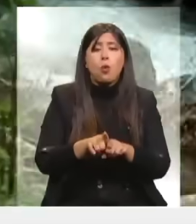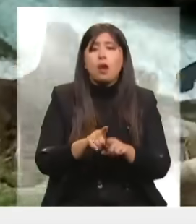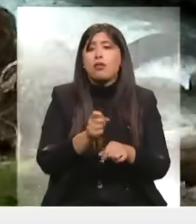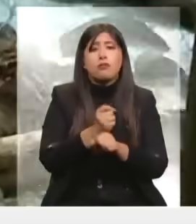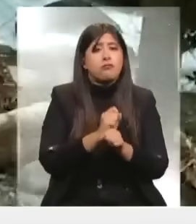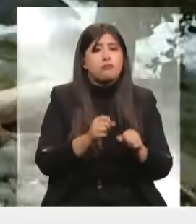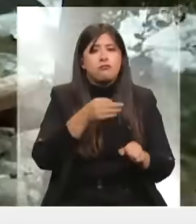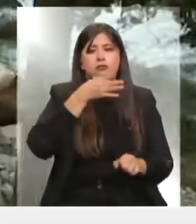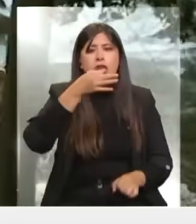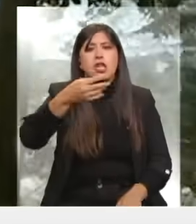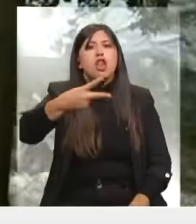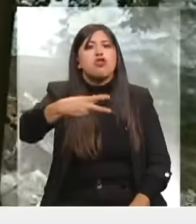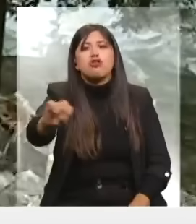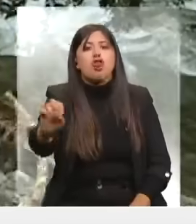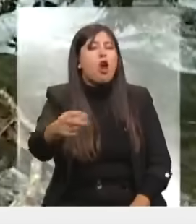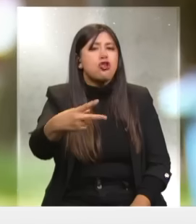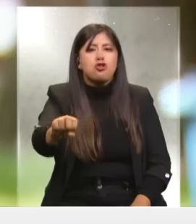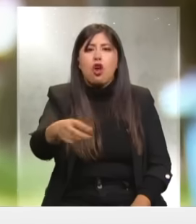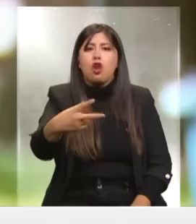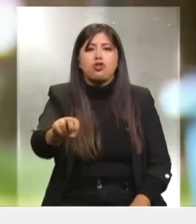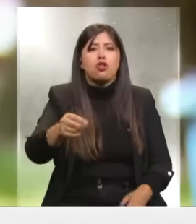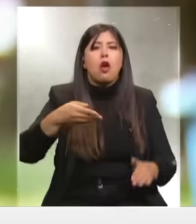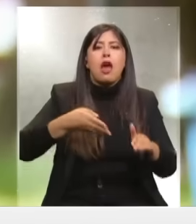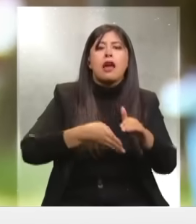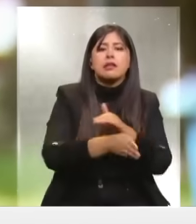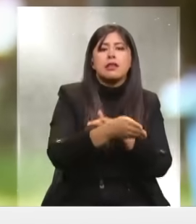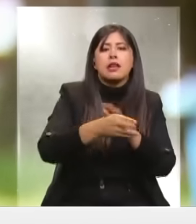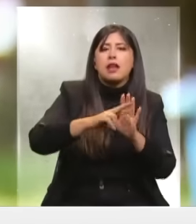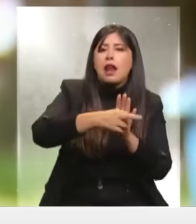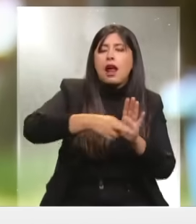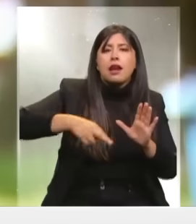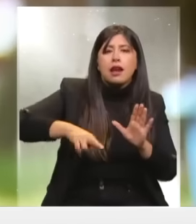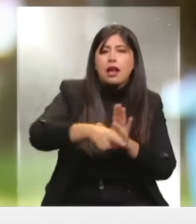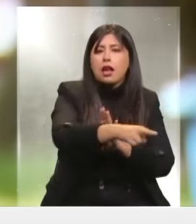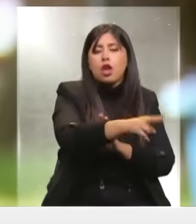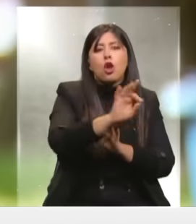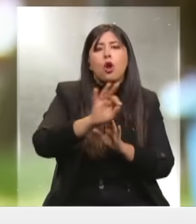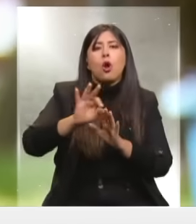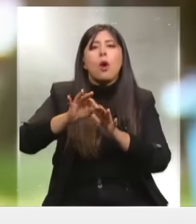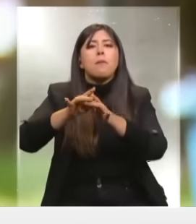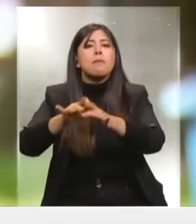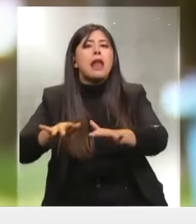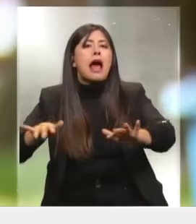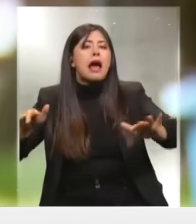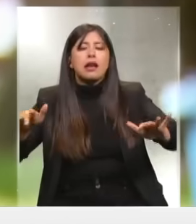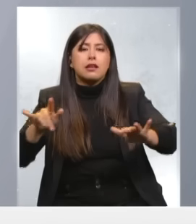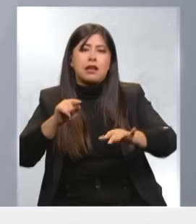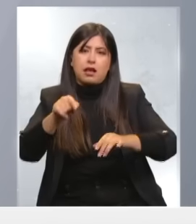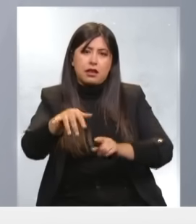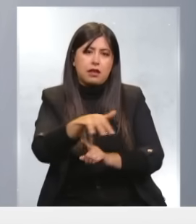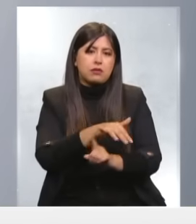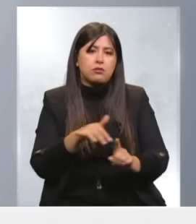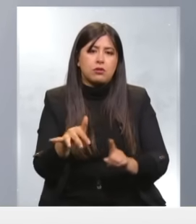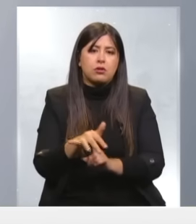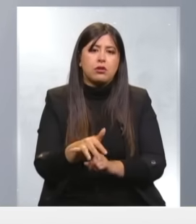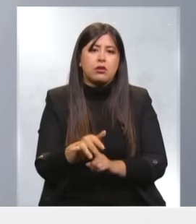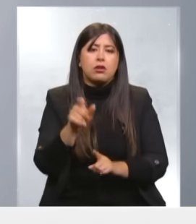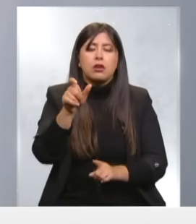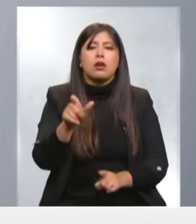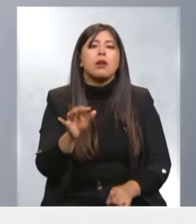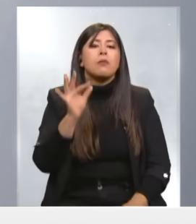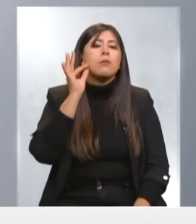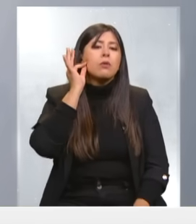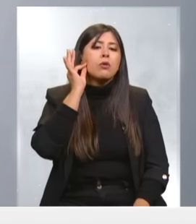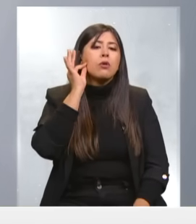puede negar el acceso a los ríos, a la orilla de las playas, en este caso. Esta es la señora.